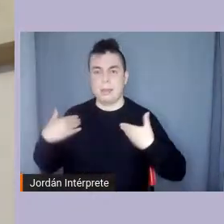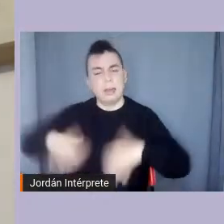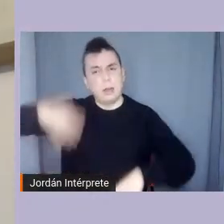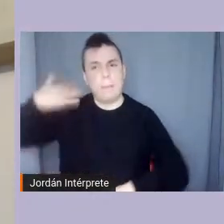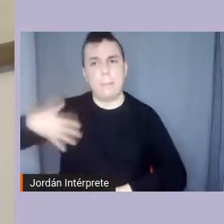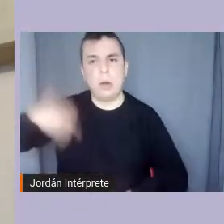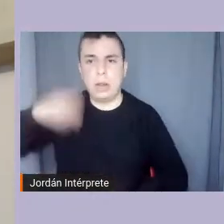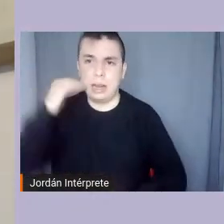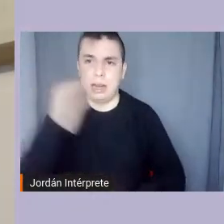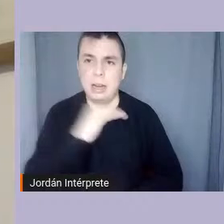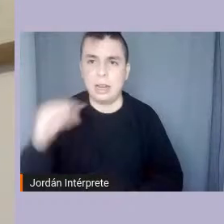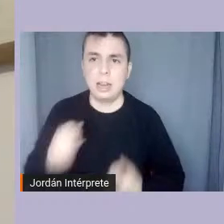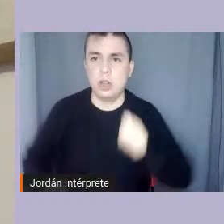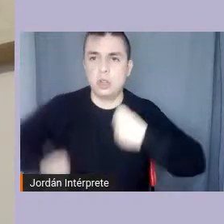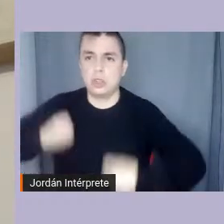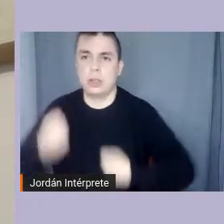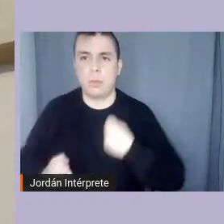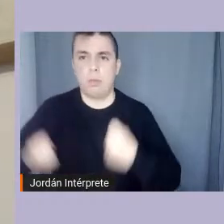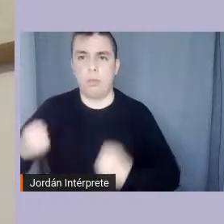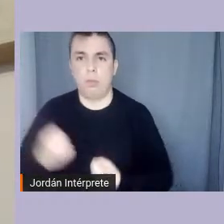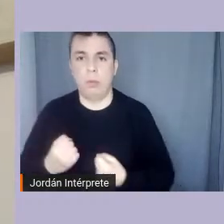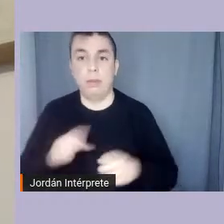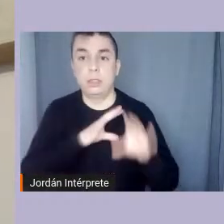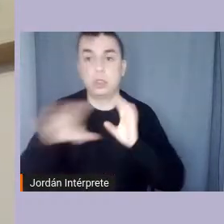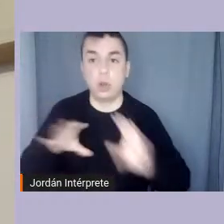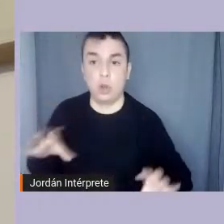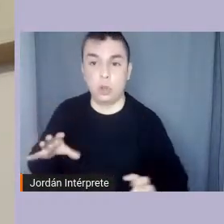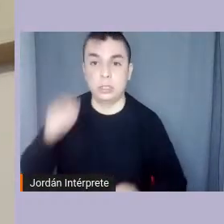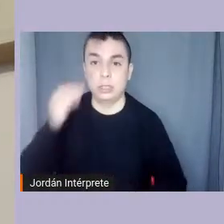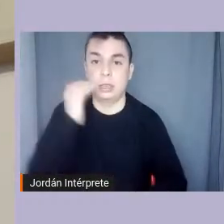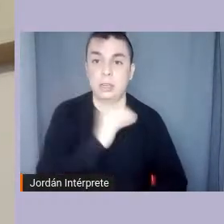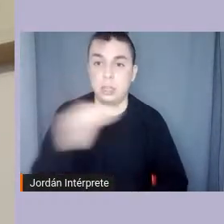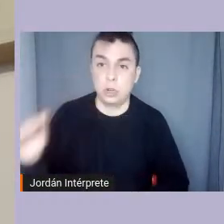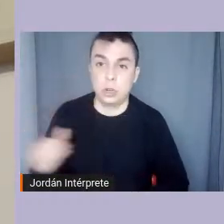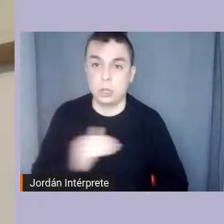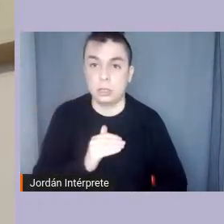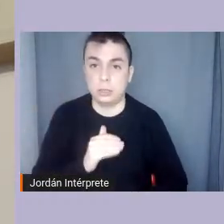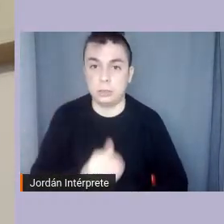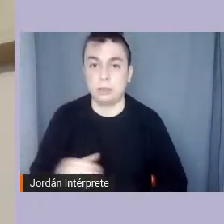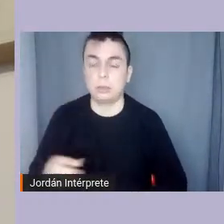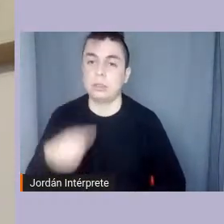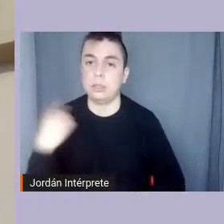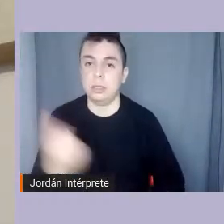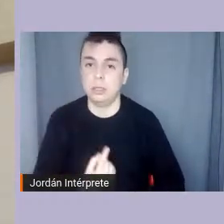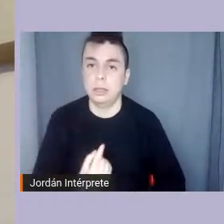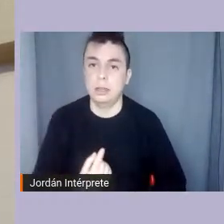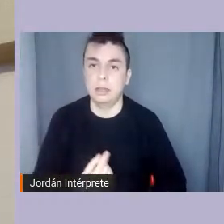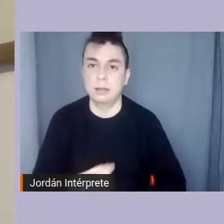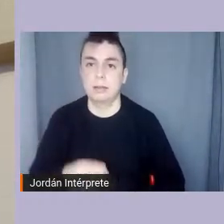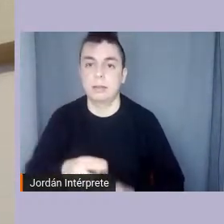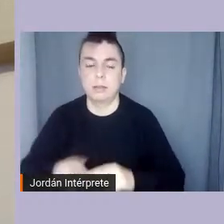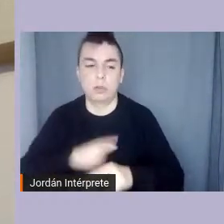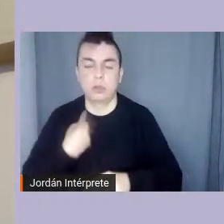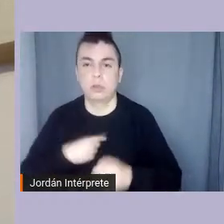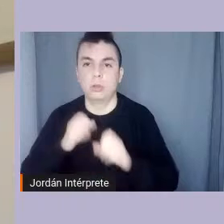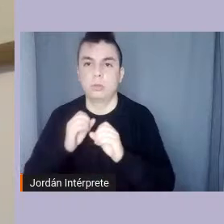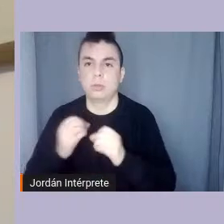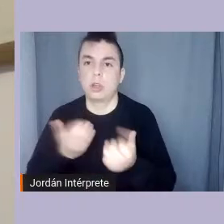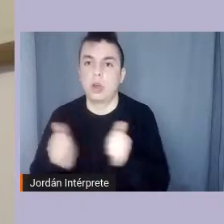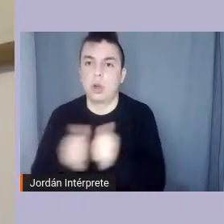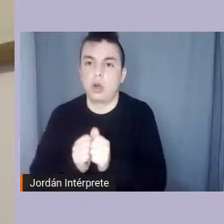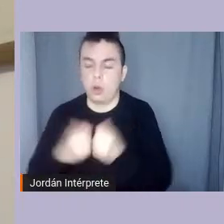se muevan. Son conceptos que podemos y debemos incorporar a los niños y niñas a través de la expresión corporal.